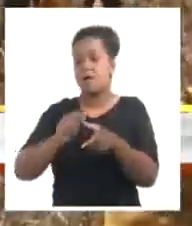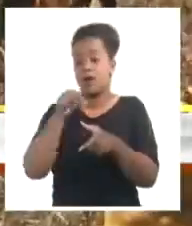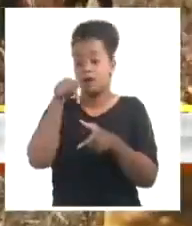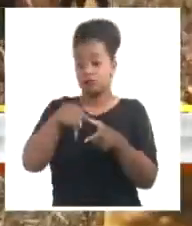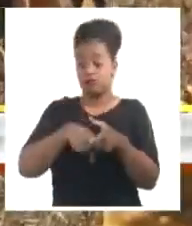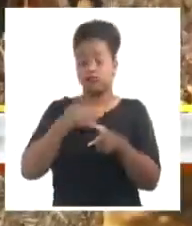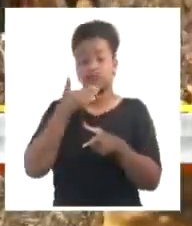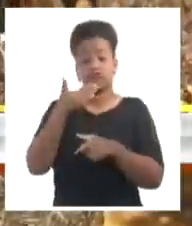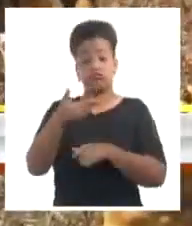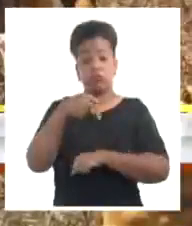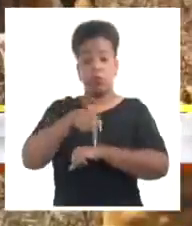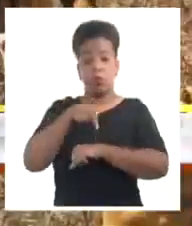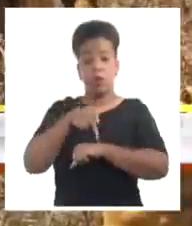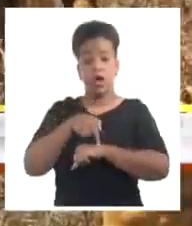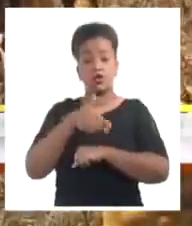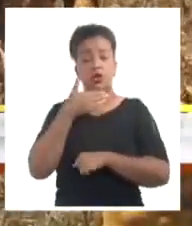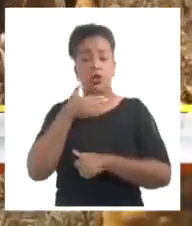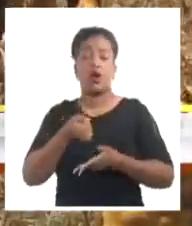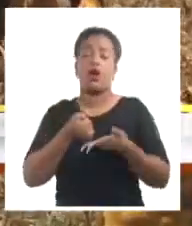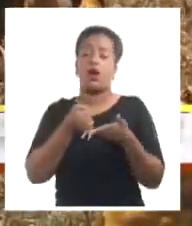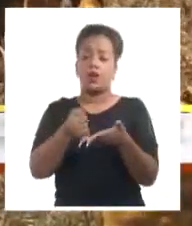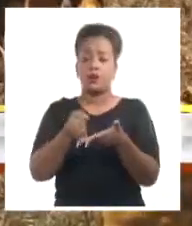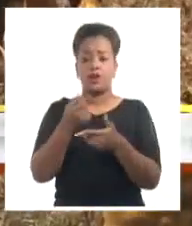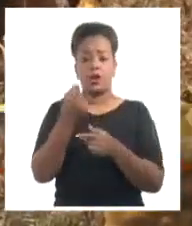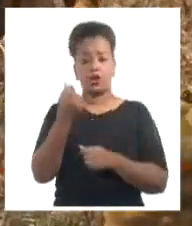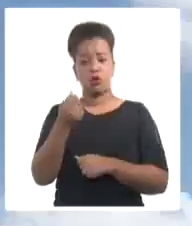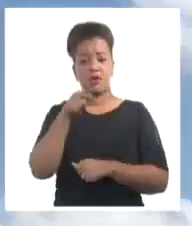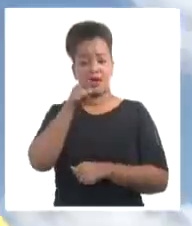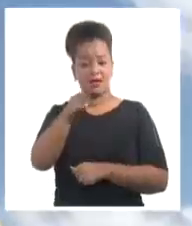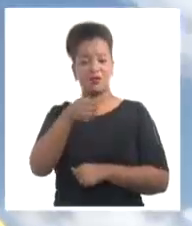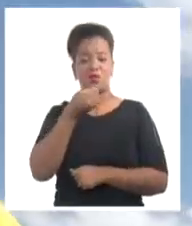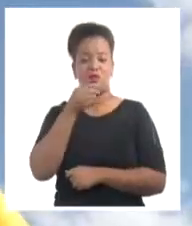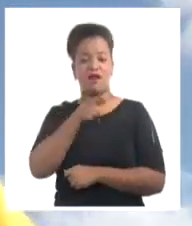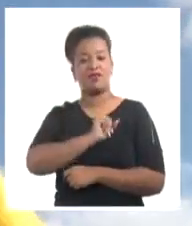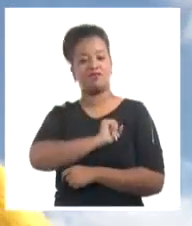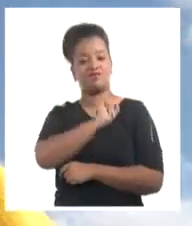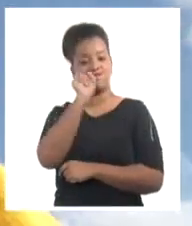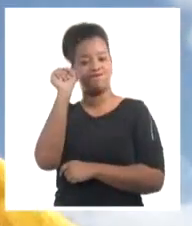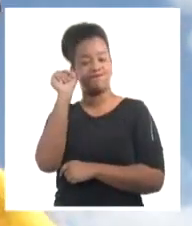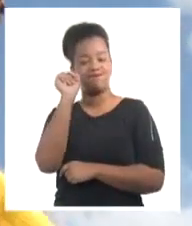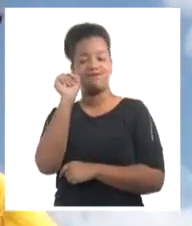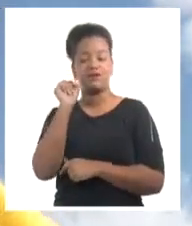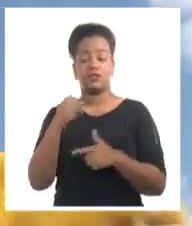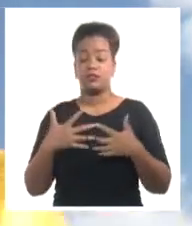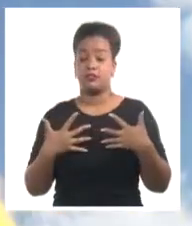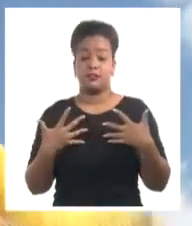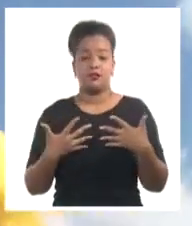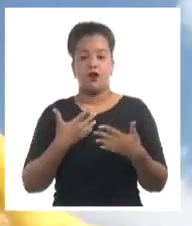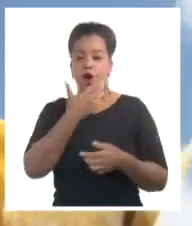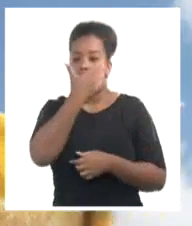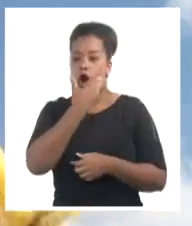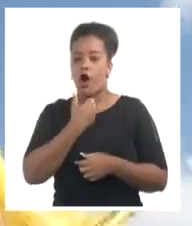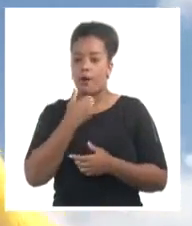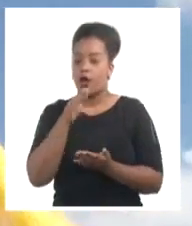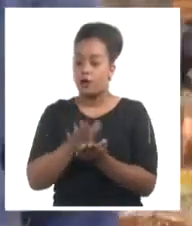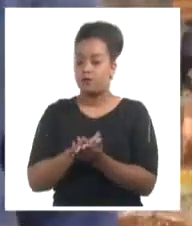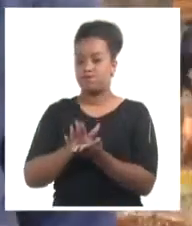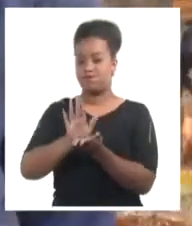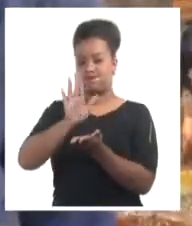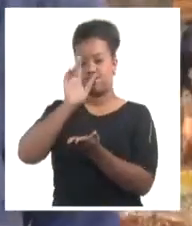adversos para la economía del país los hace acreedores de un orgullo inmenso de jóvenes comprometidos con su